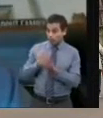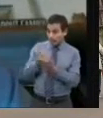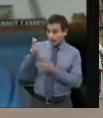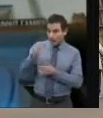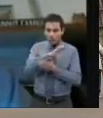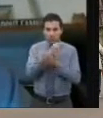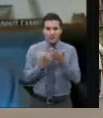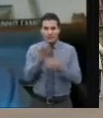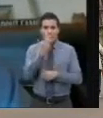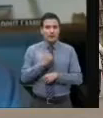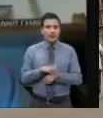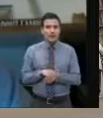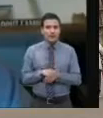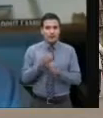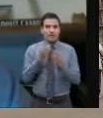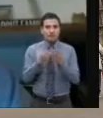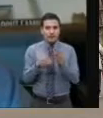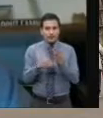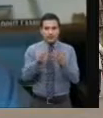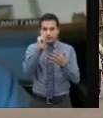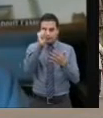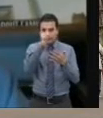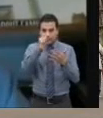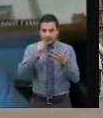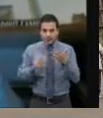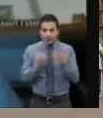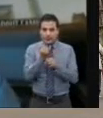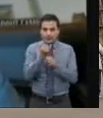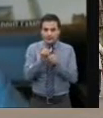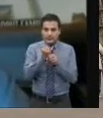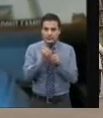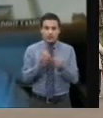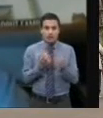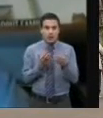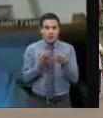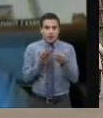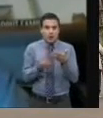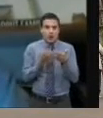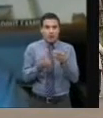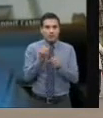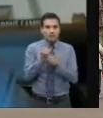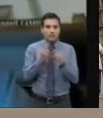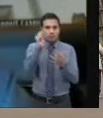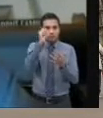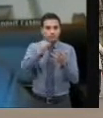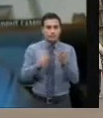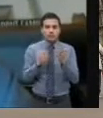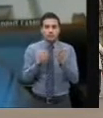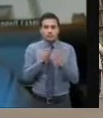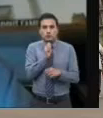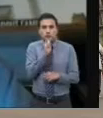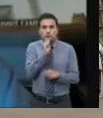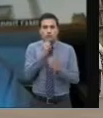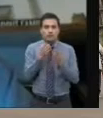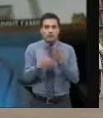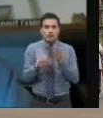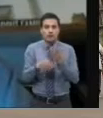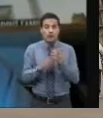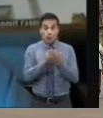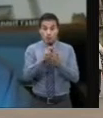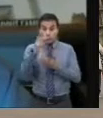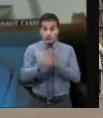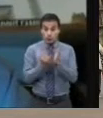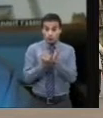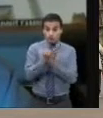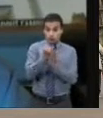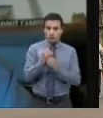varios requerimientos por desahogar que a la fecha de la resolución no se han desahogado. El proyecto de resolución se